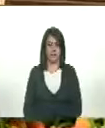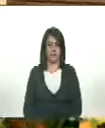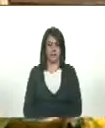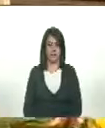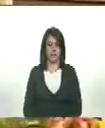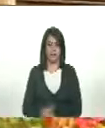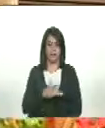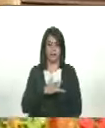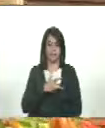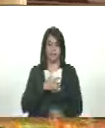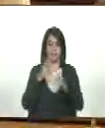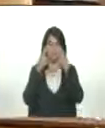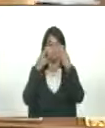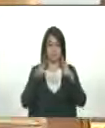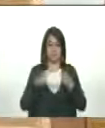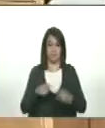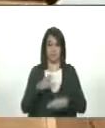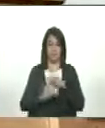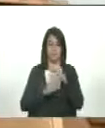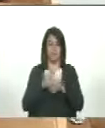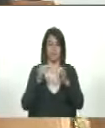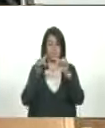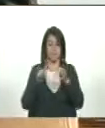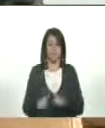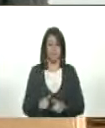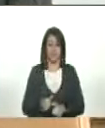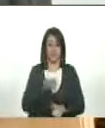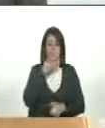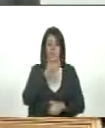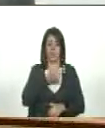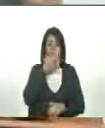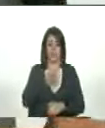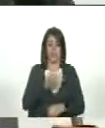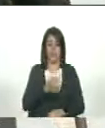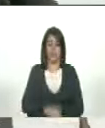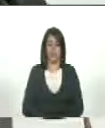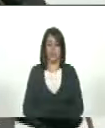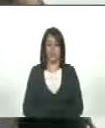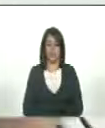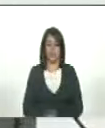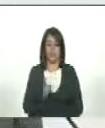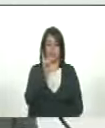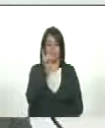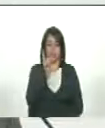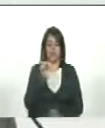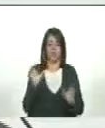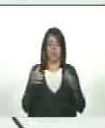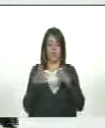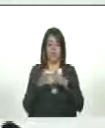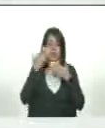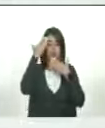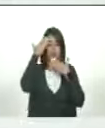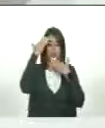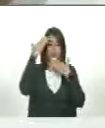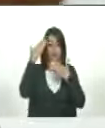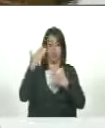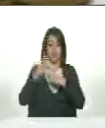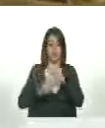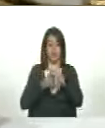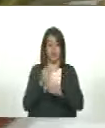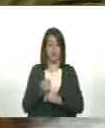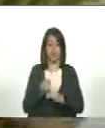Se siente la Navidad. Bueno, muy buenas tardes. En primera instancia, saludar a la Junta